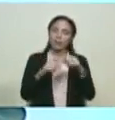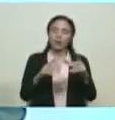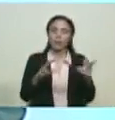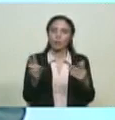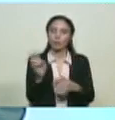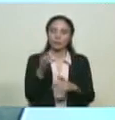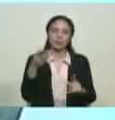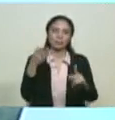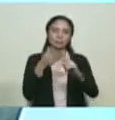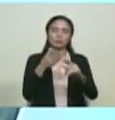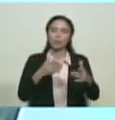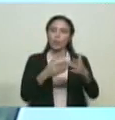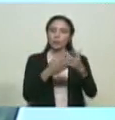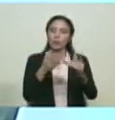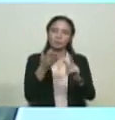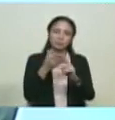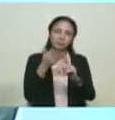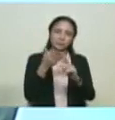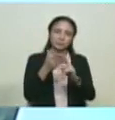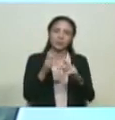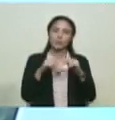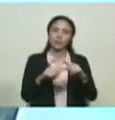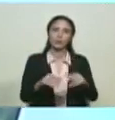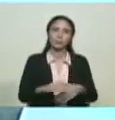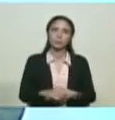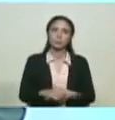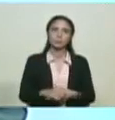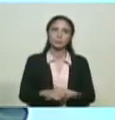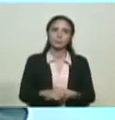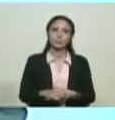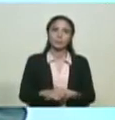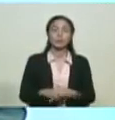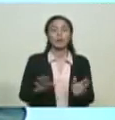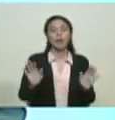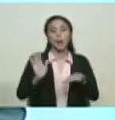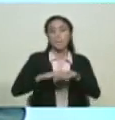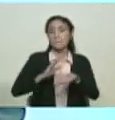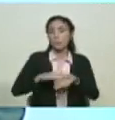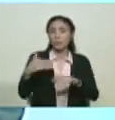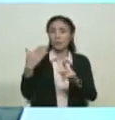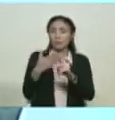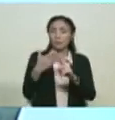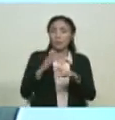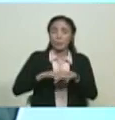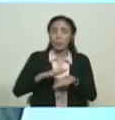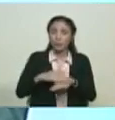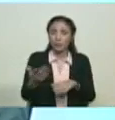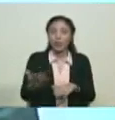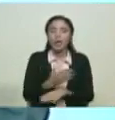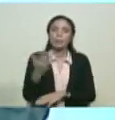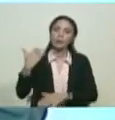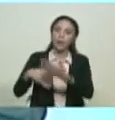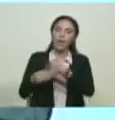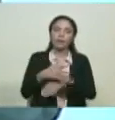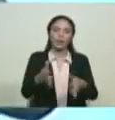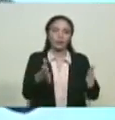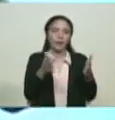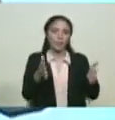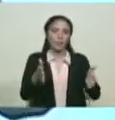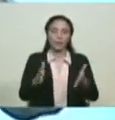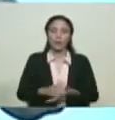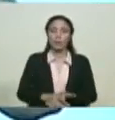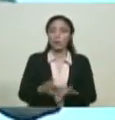obsesión y la obsesión viene de nuestras victorias si no tuviéramos un pueblo